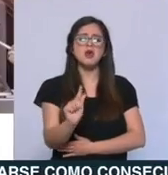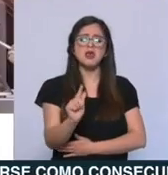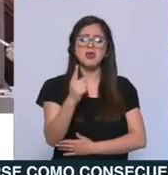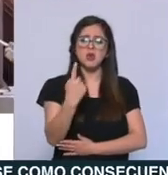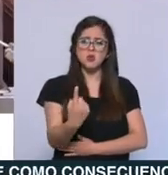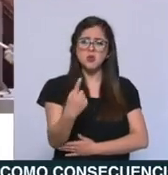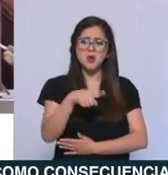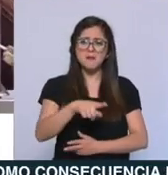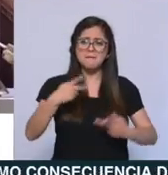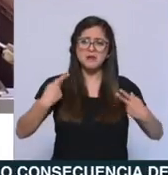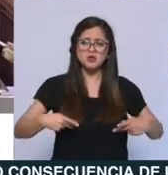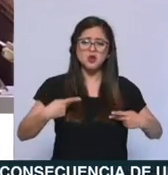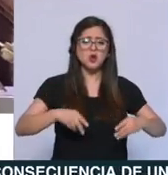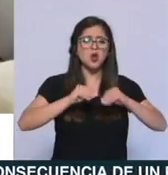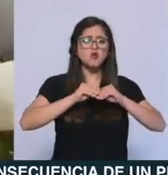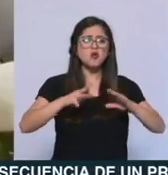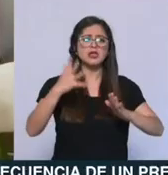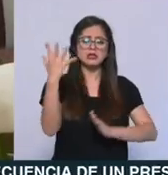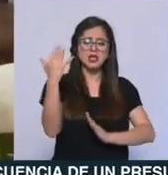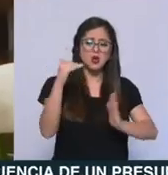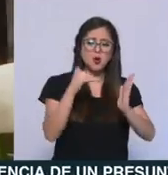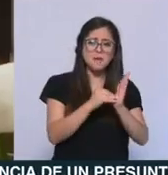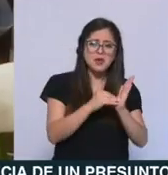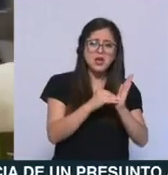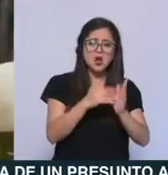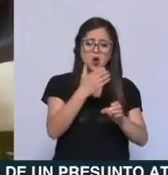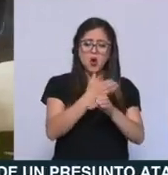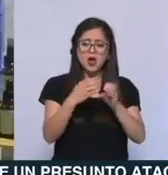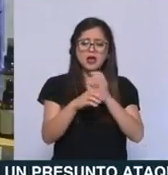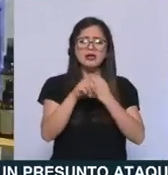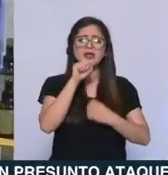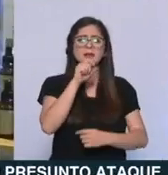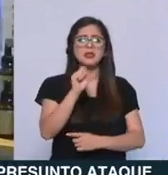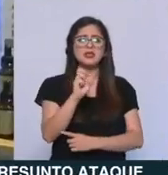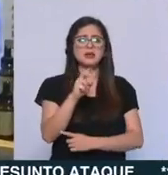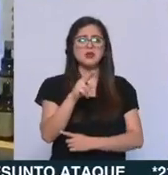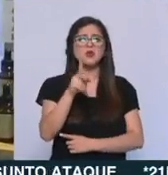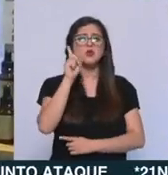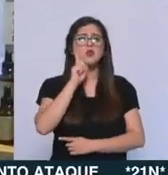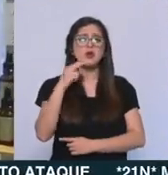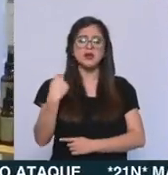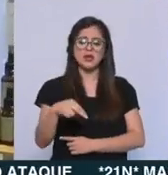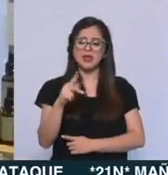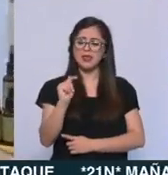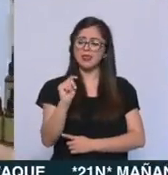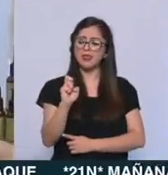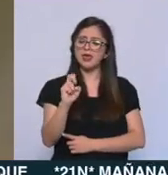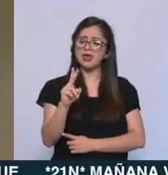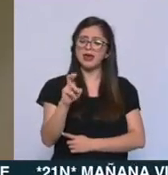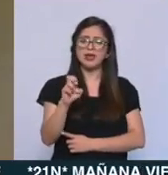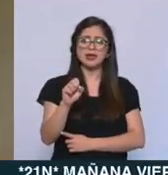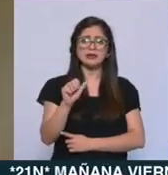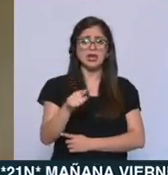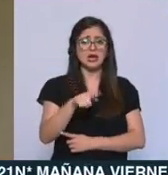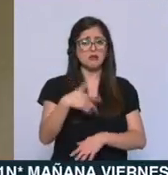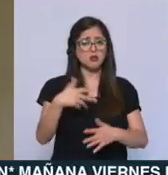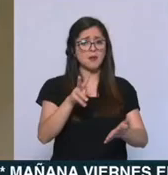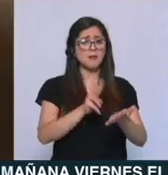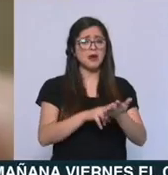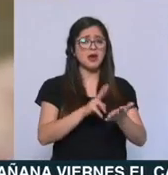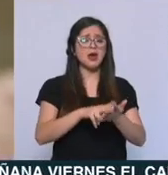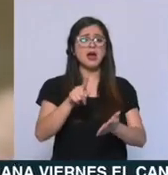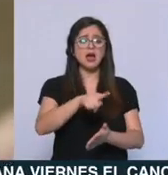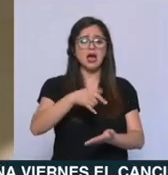expositores ofrecen más de 5,000 productos y servicios. Es el caso de Teresa Baeza, quien destaca las propiedades del aceite de